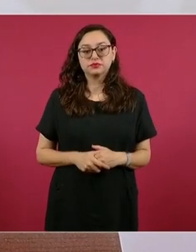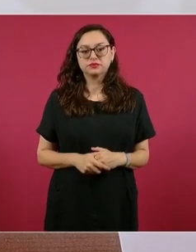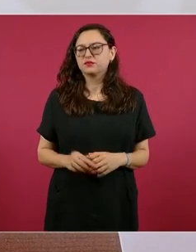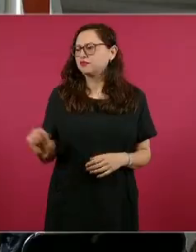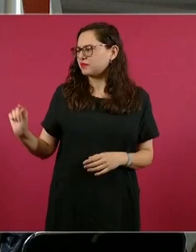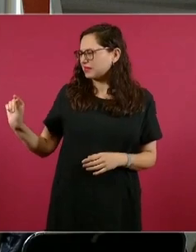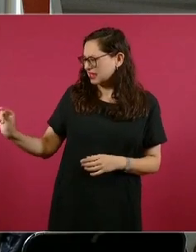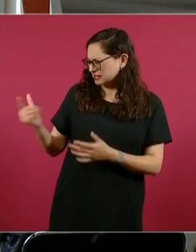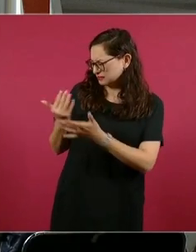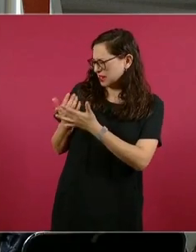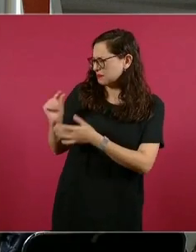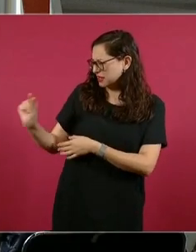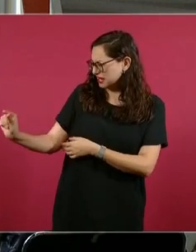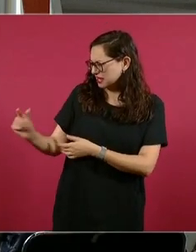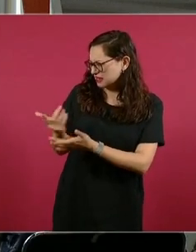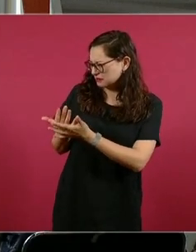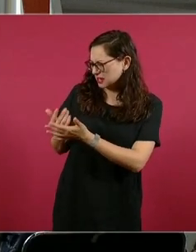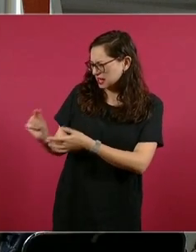Permítame, tantito.